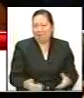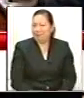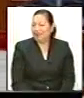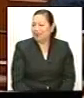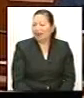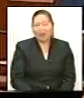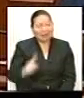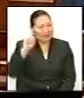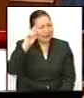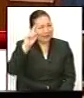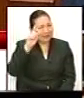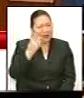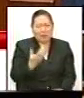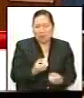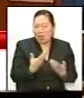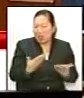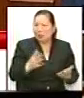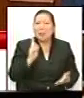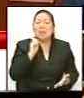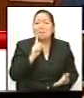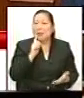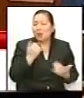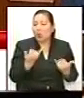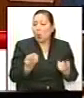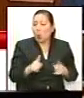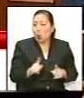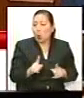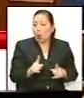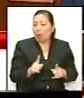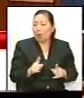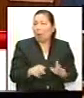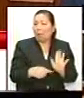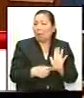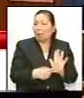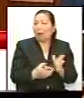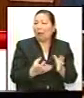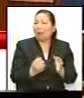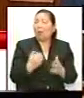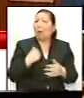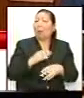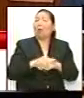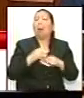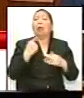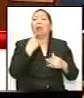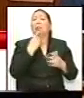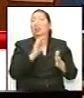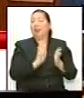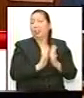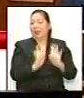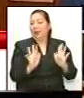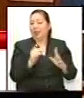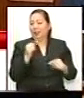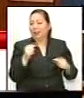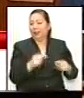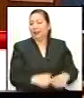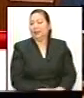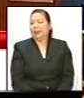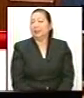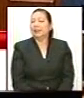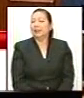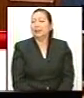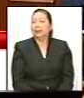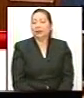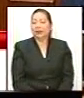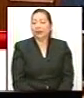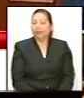Tienen tantas mentiras que han hecho. Y ahora cuando han sido desnudados vienen a querer lavarse la cara, bueno, insultándonos. Ver, congresistas,